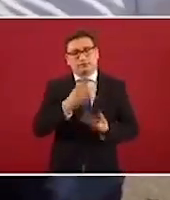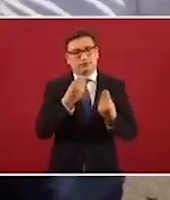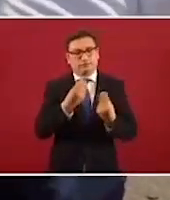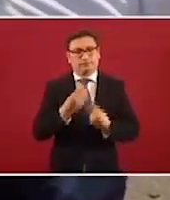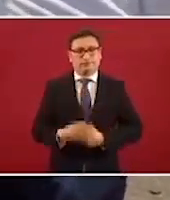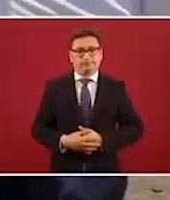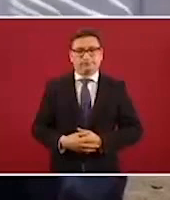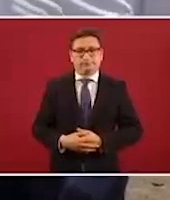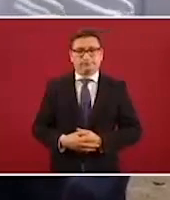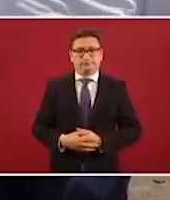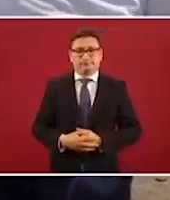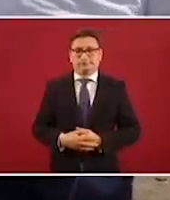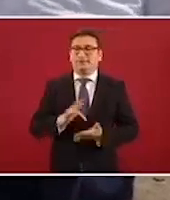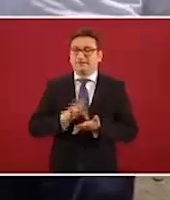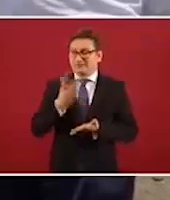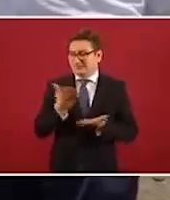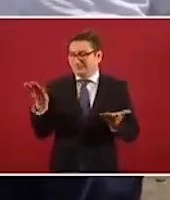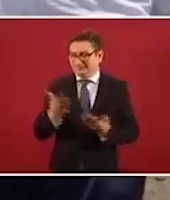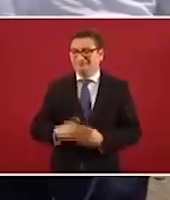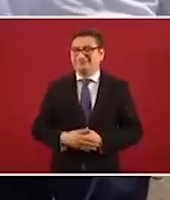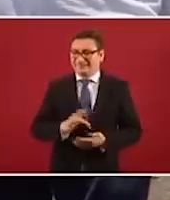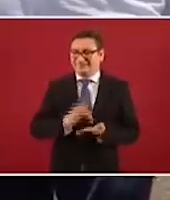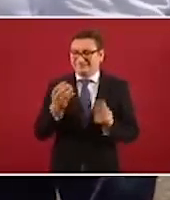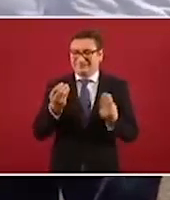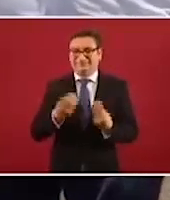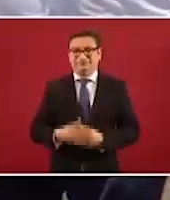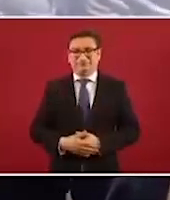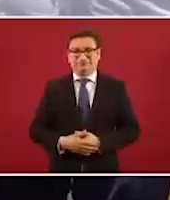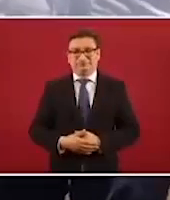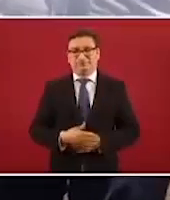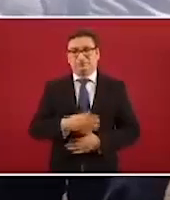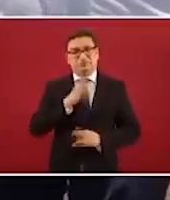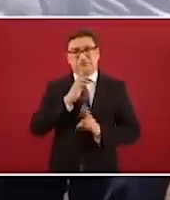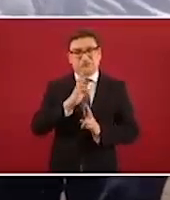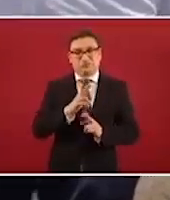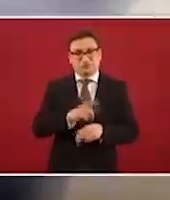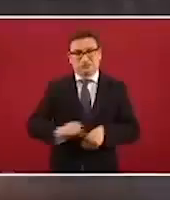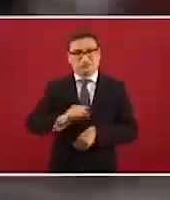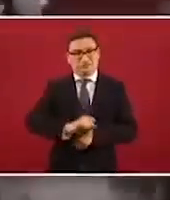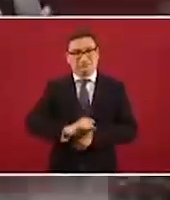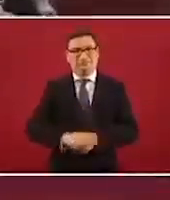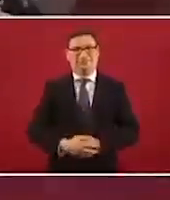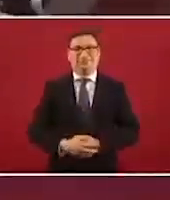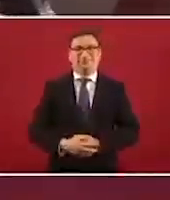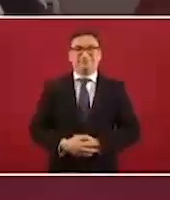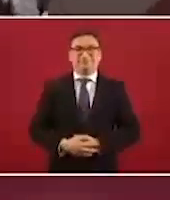por todo. Gracias a ustedes. Muchas gracias. Va el reporte de esta semana.